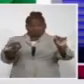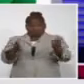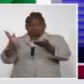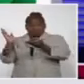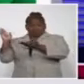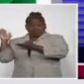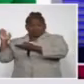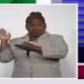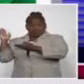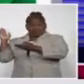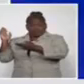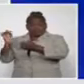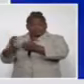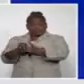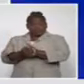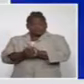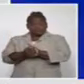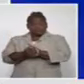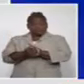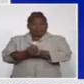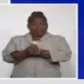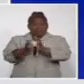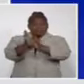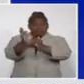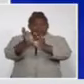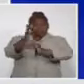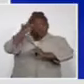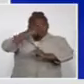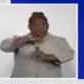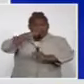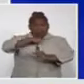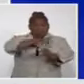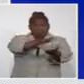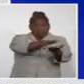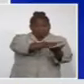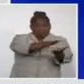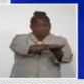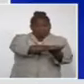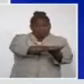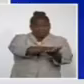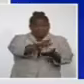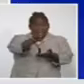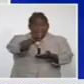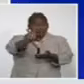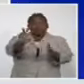gráfico, en el mes de abril ya acumulamos un total de